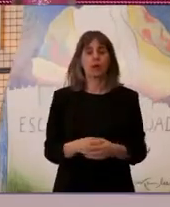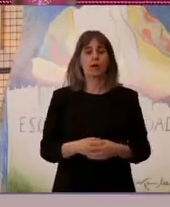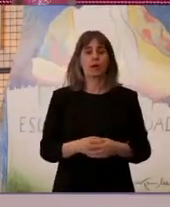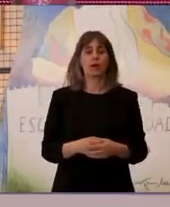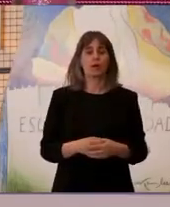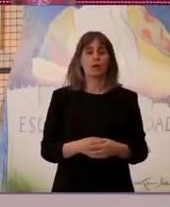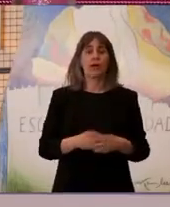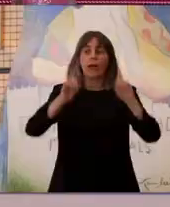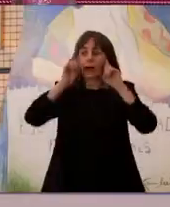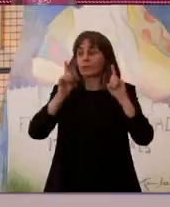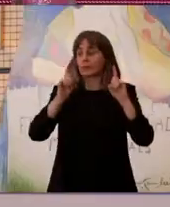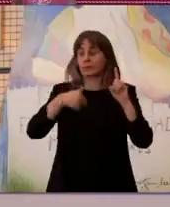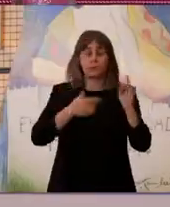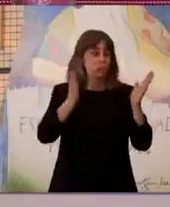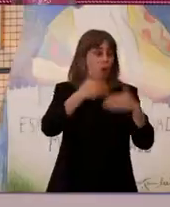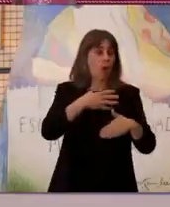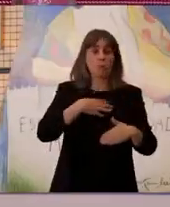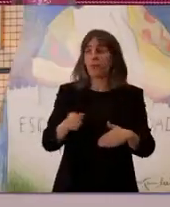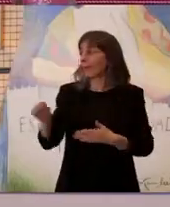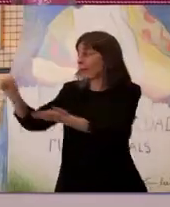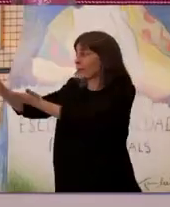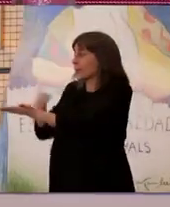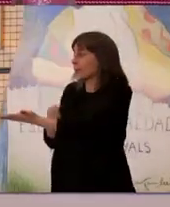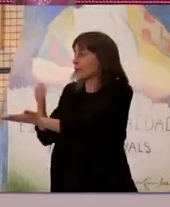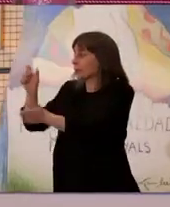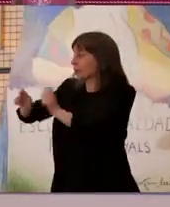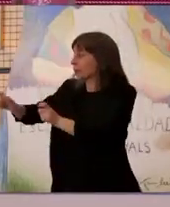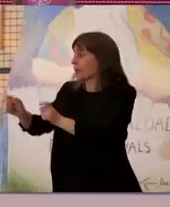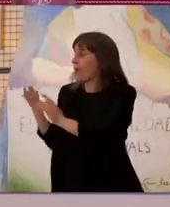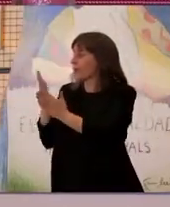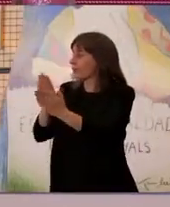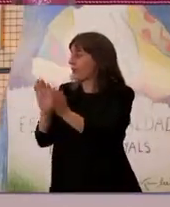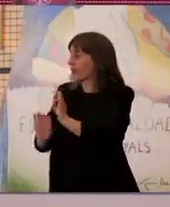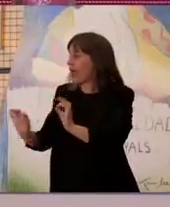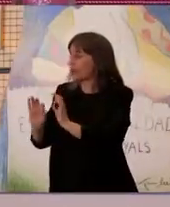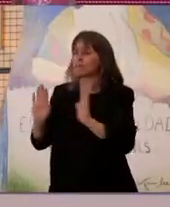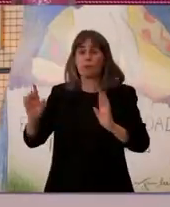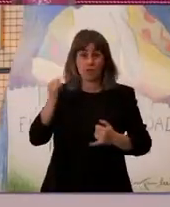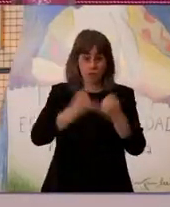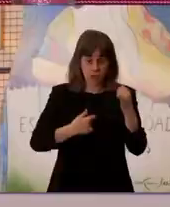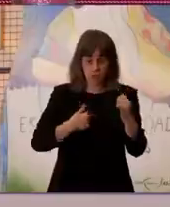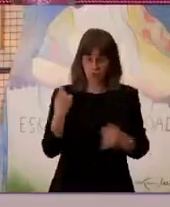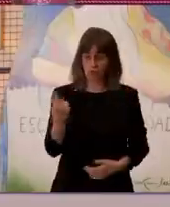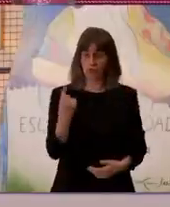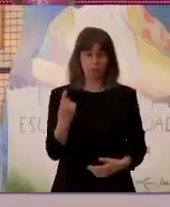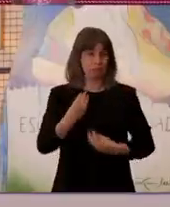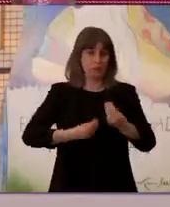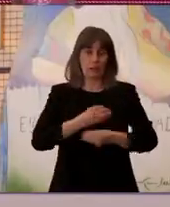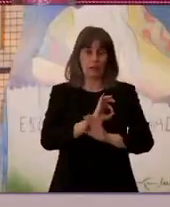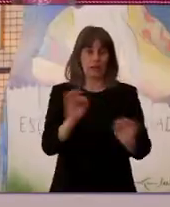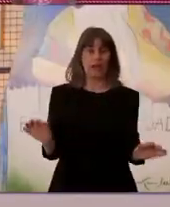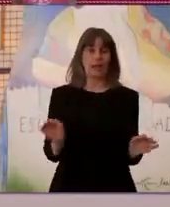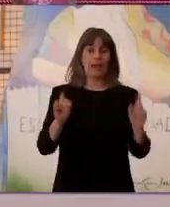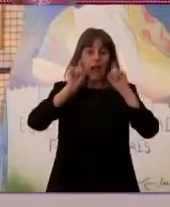a nadie sino lo enfrentas tú Bueno pero no no vamos a jugar a ser Mártires Porque además no sirve de nada Es decir cuando